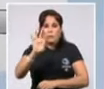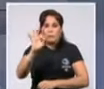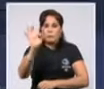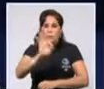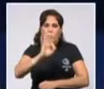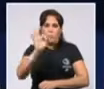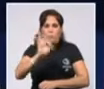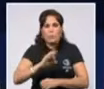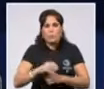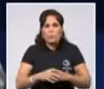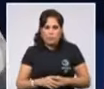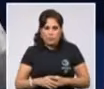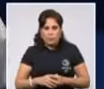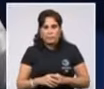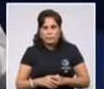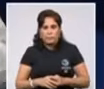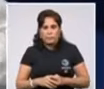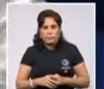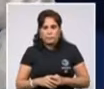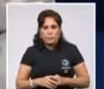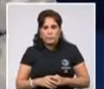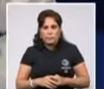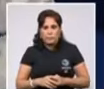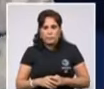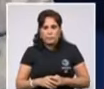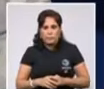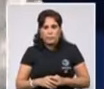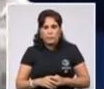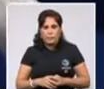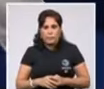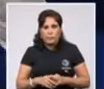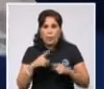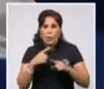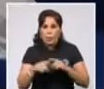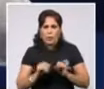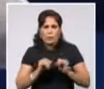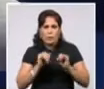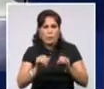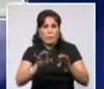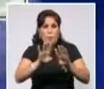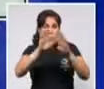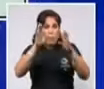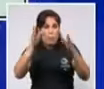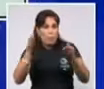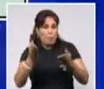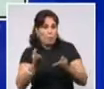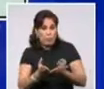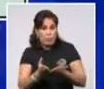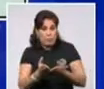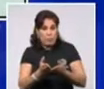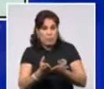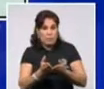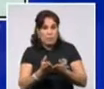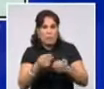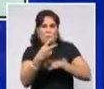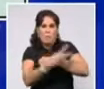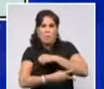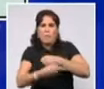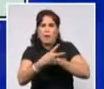3,38%. En el mundo, entre los países más afectados,